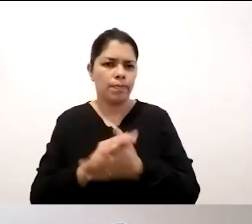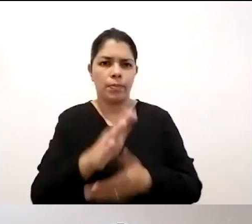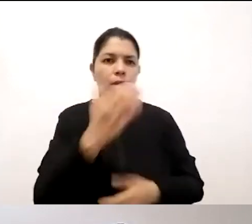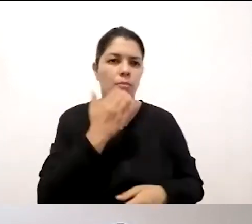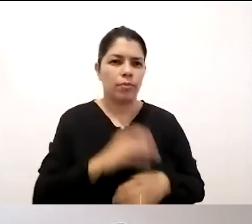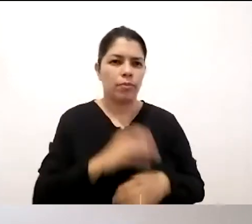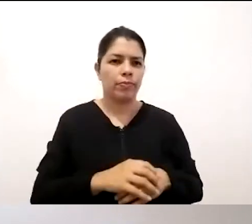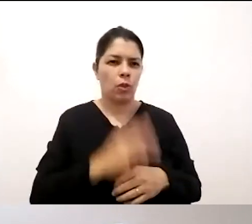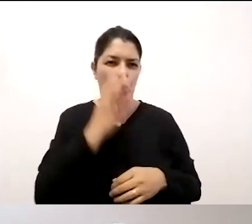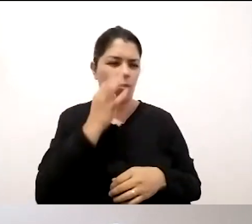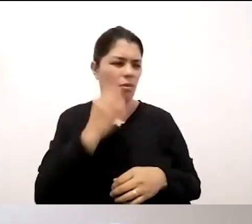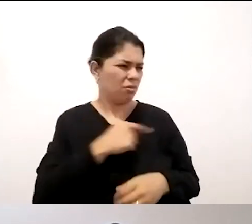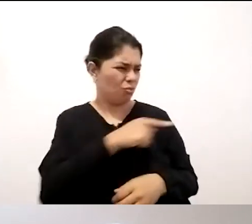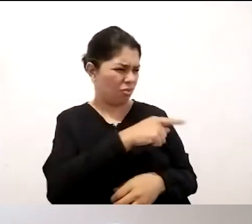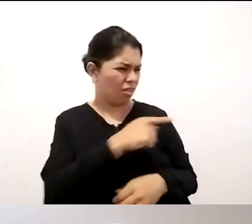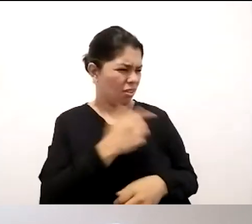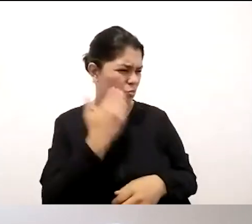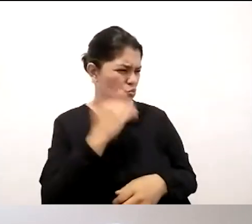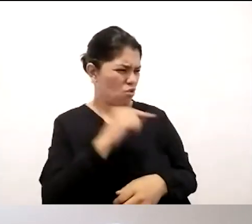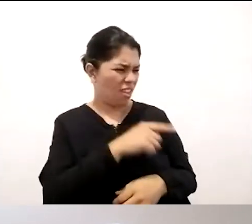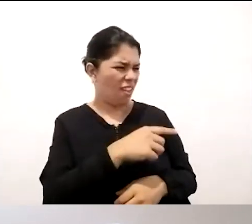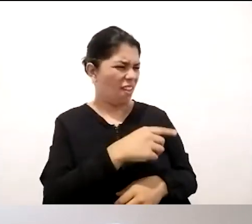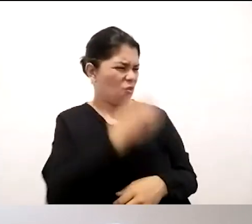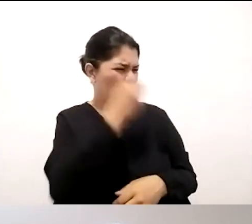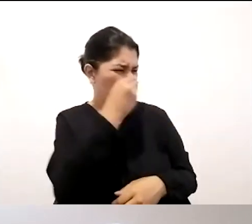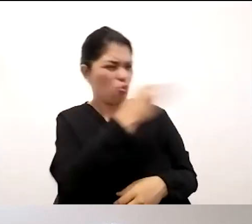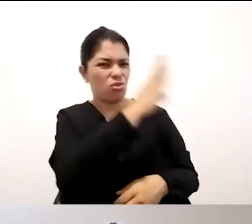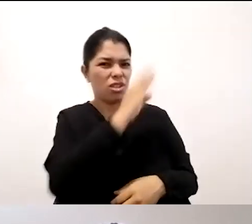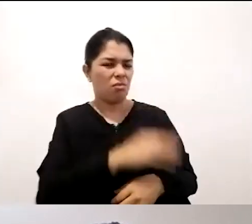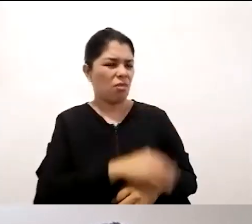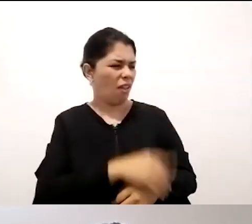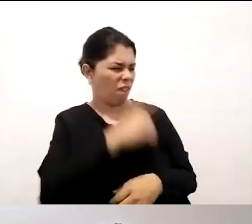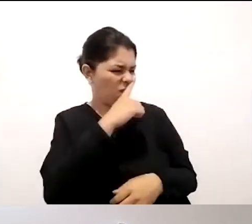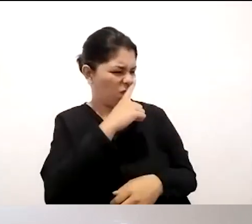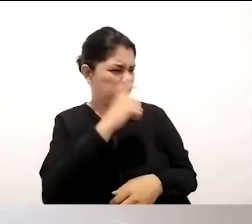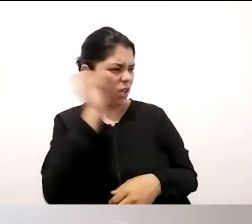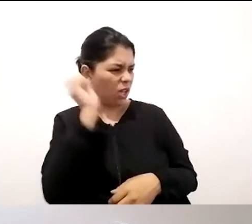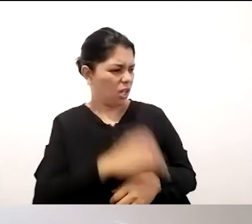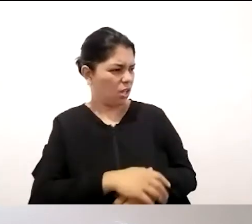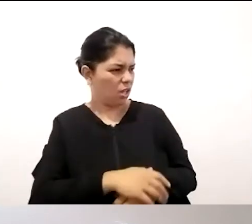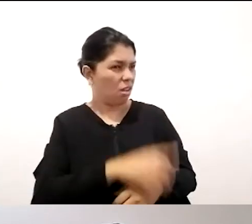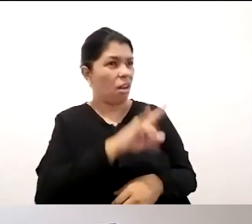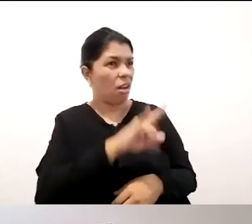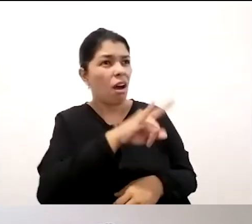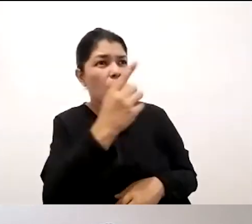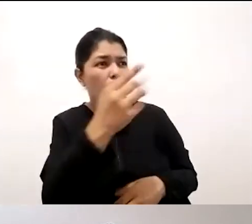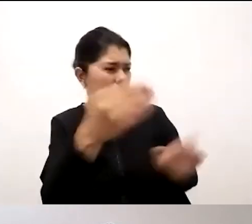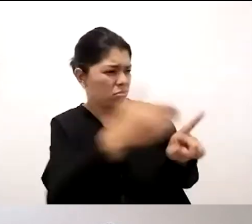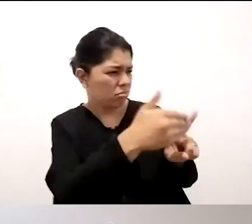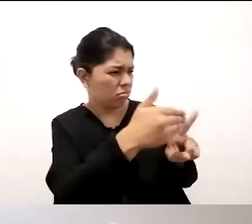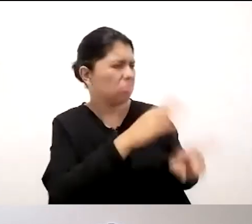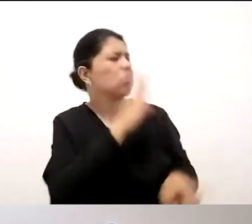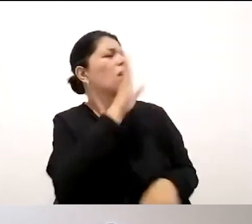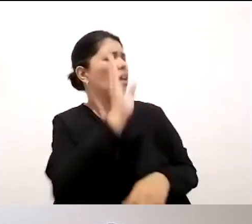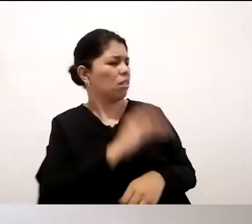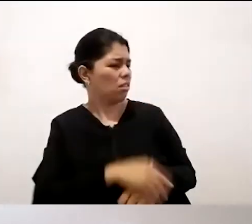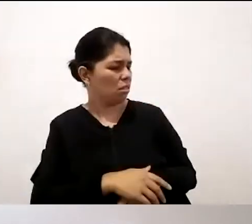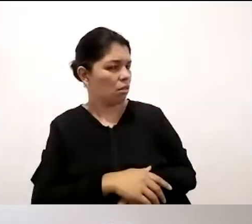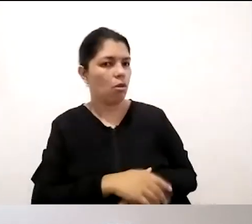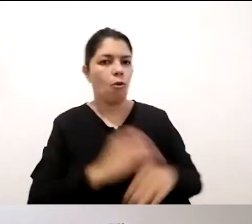que es fea, que es una inútil y que nadie se podrá enamorar de ella. En un contexto familiar puede ser cuando una